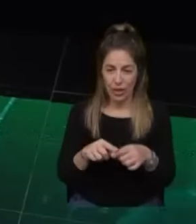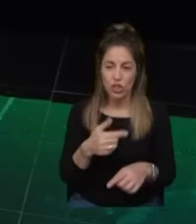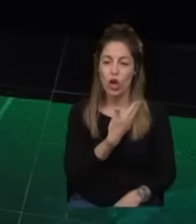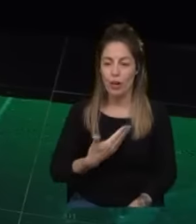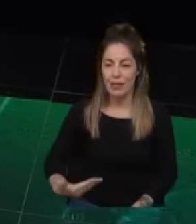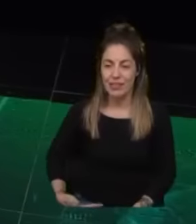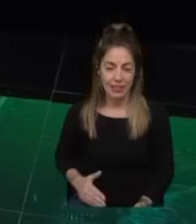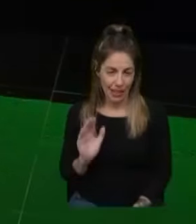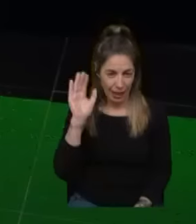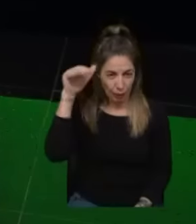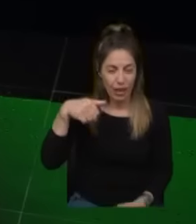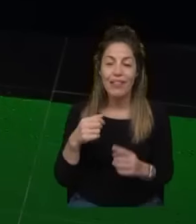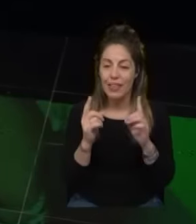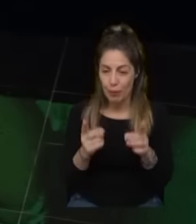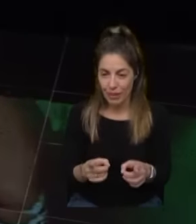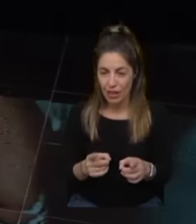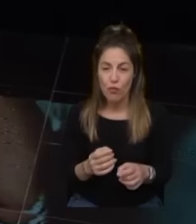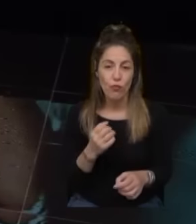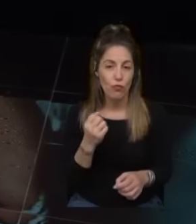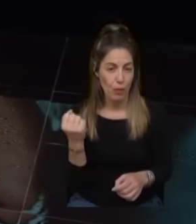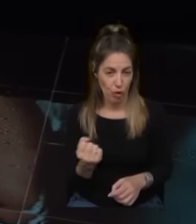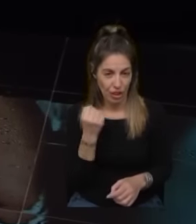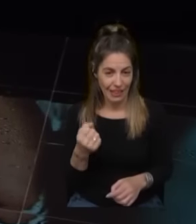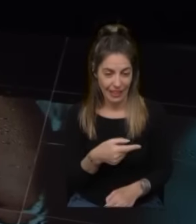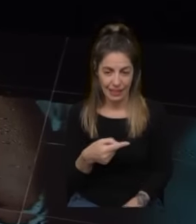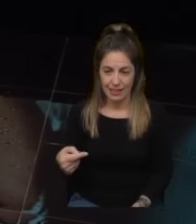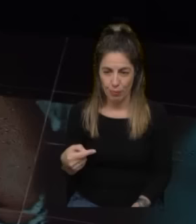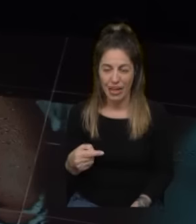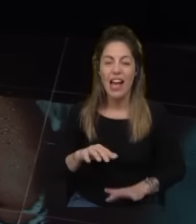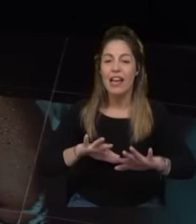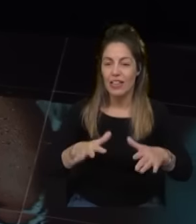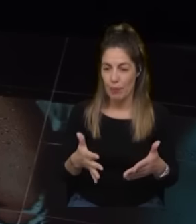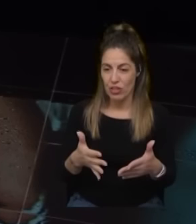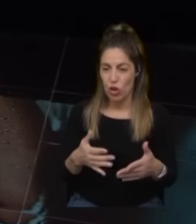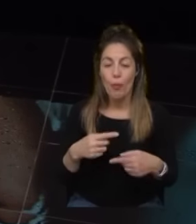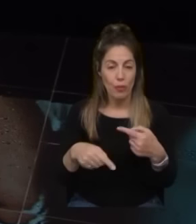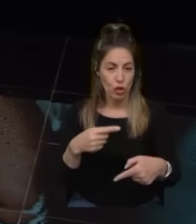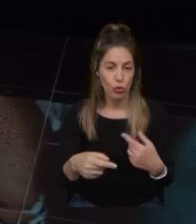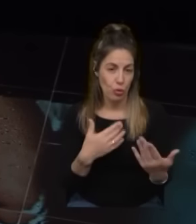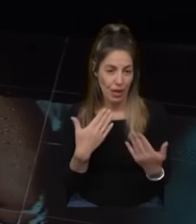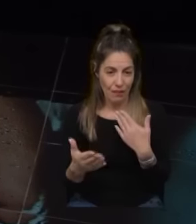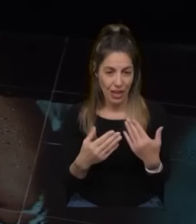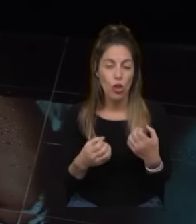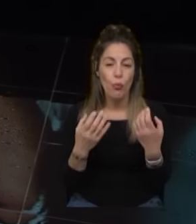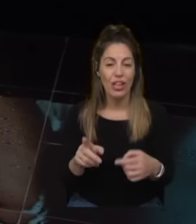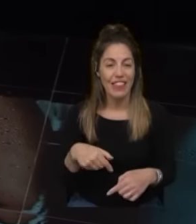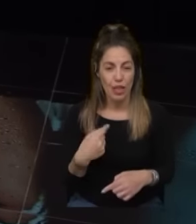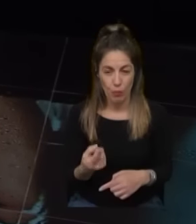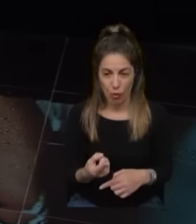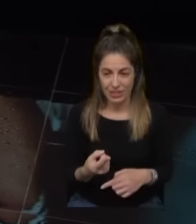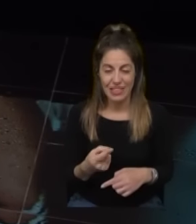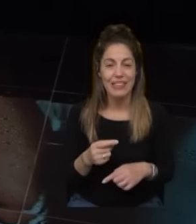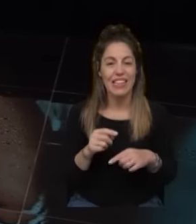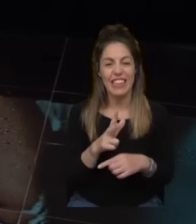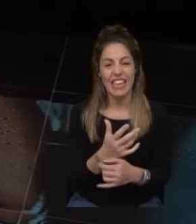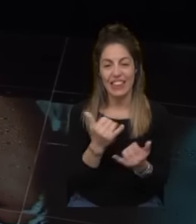presidente de la República, también se destacó en esta semana que pasó. Y vamos a seguir hablando del tema, porque tras justamente 72